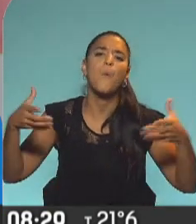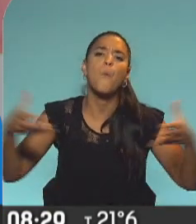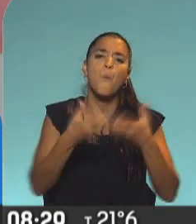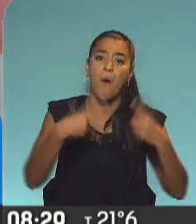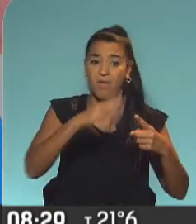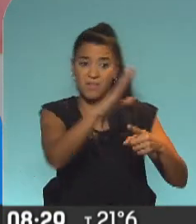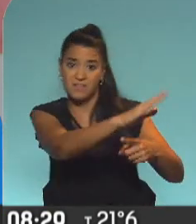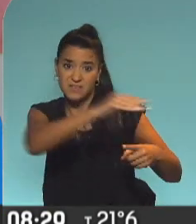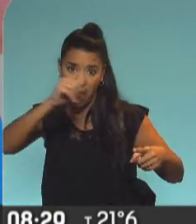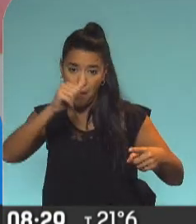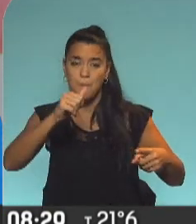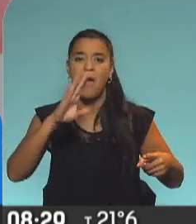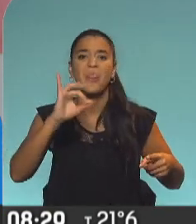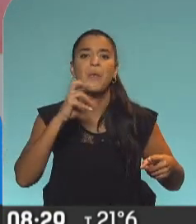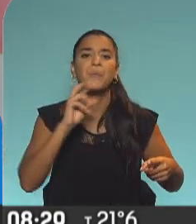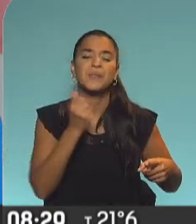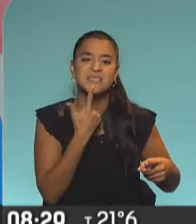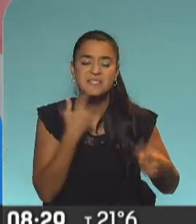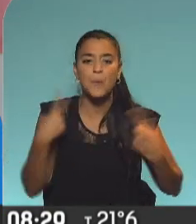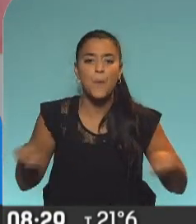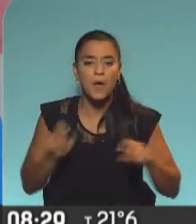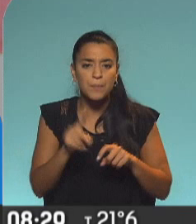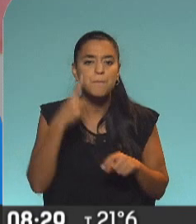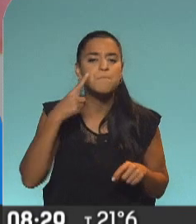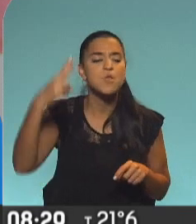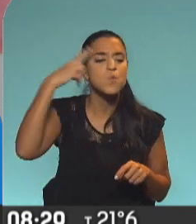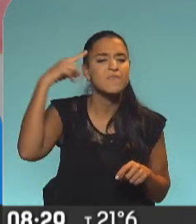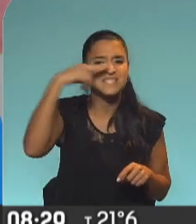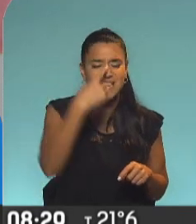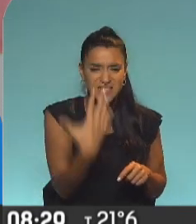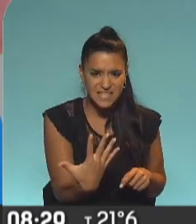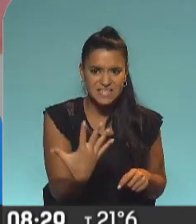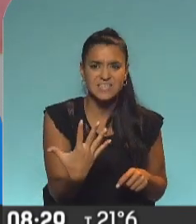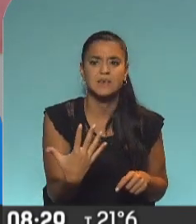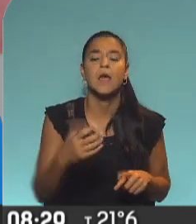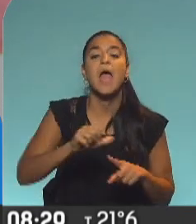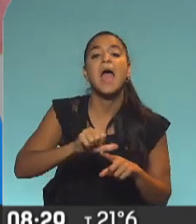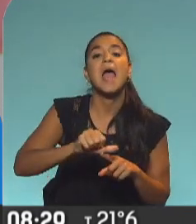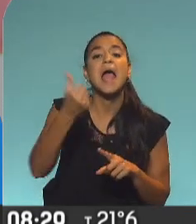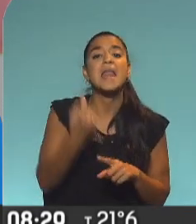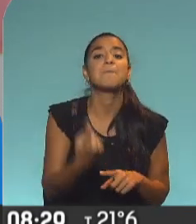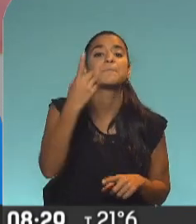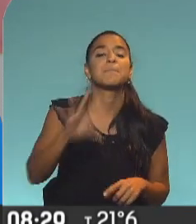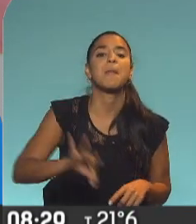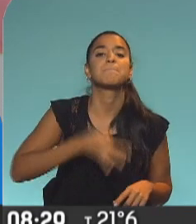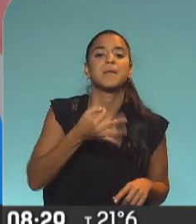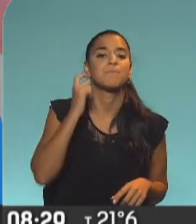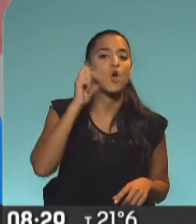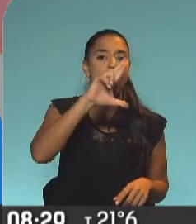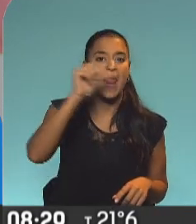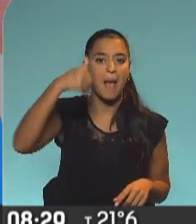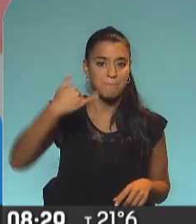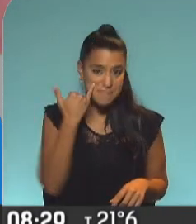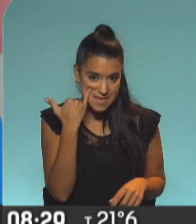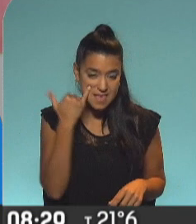llama para tocar en su banda. En 1975 gana su primer premio Grammy. A partir de